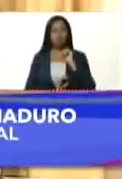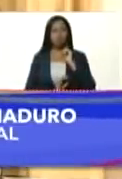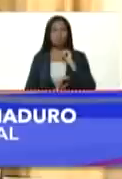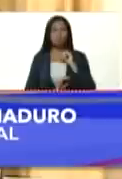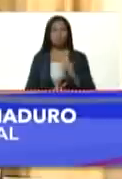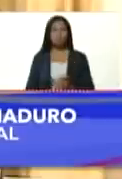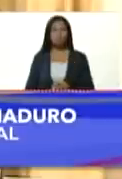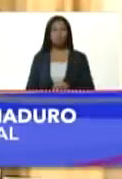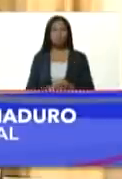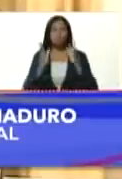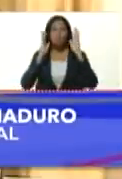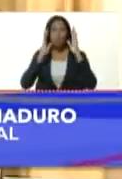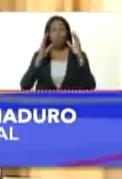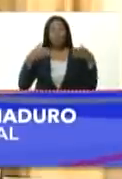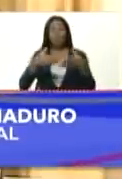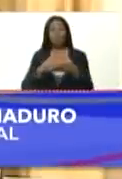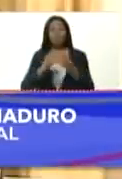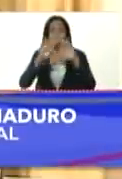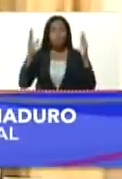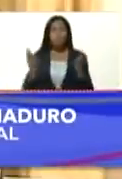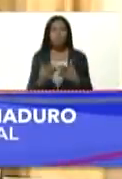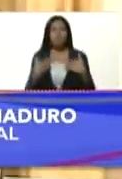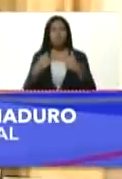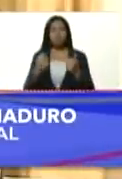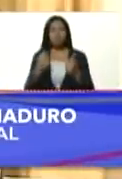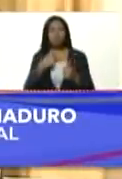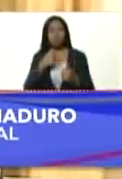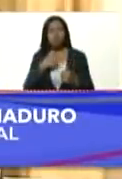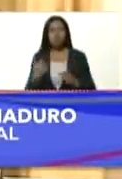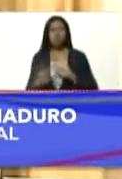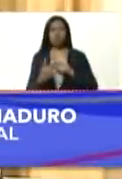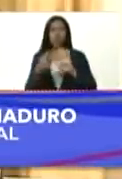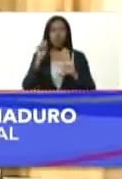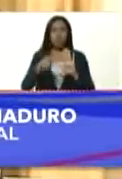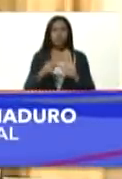la Organización Mundial de la Salud. Yo quiero mostrar a ustedes